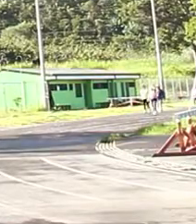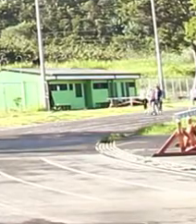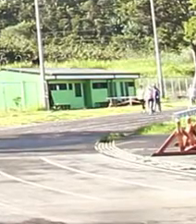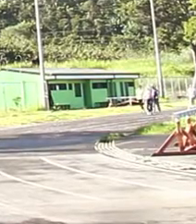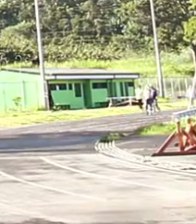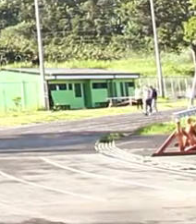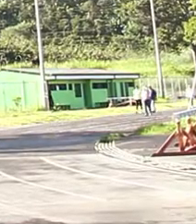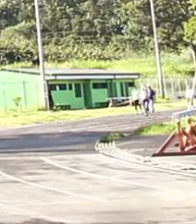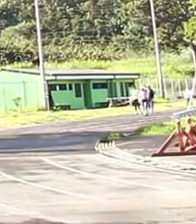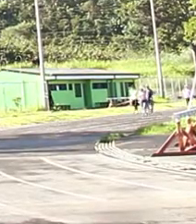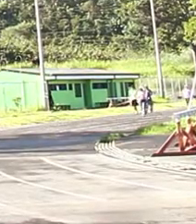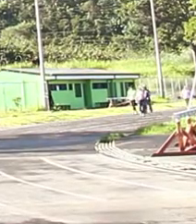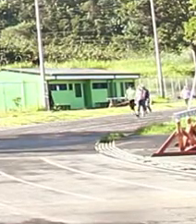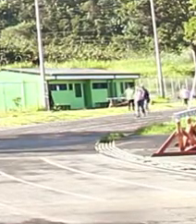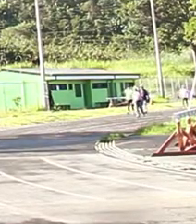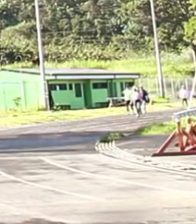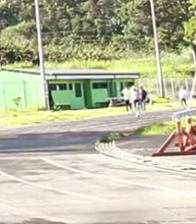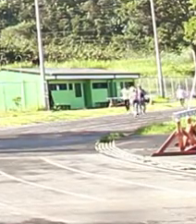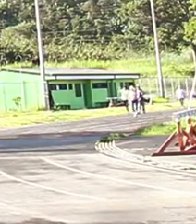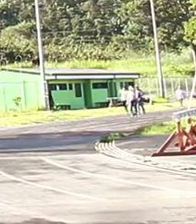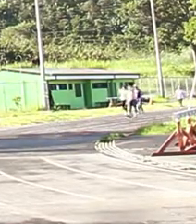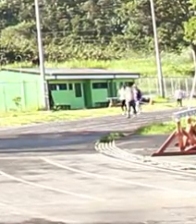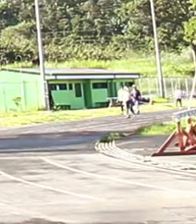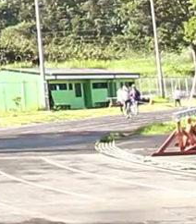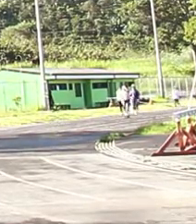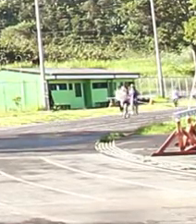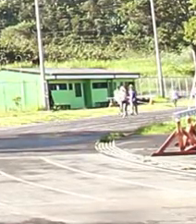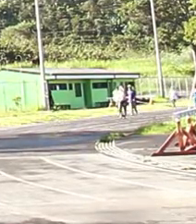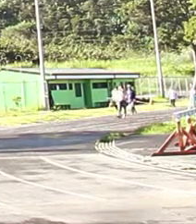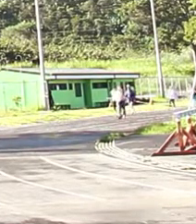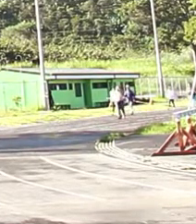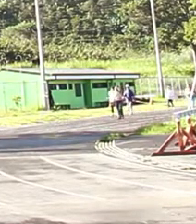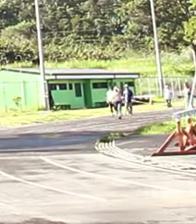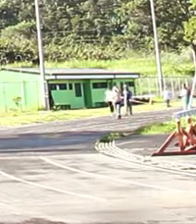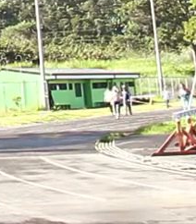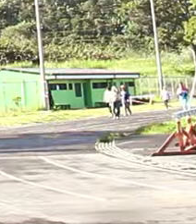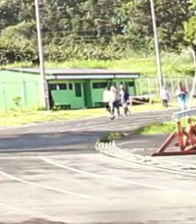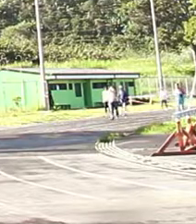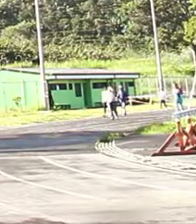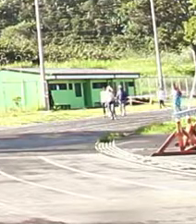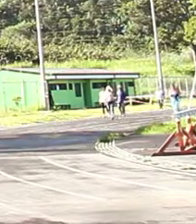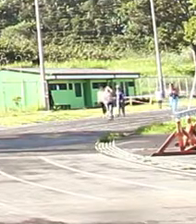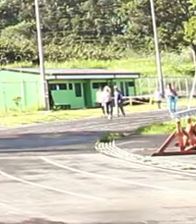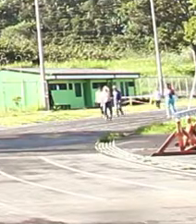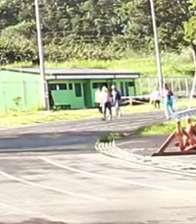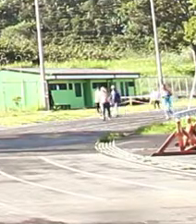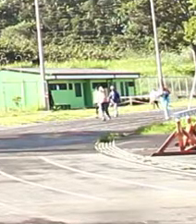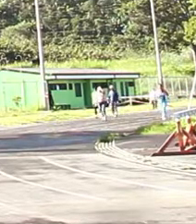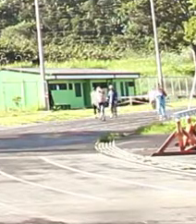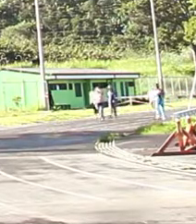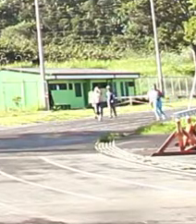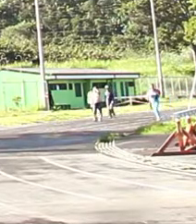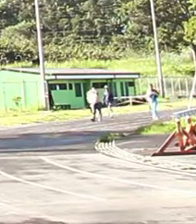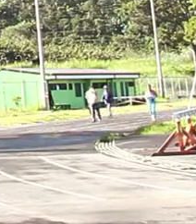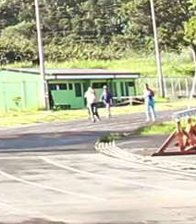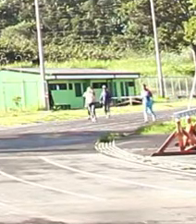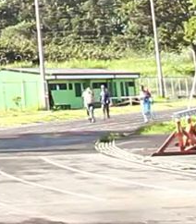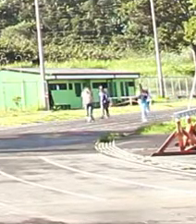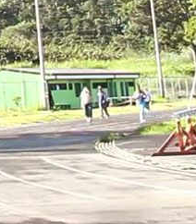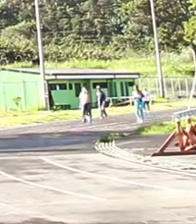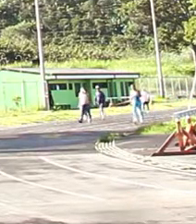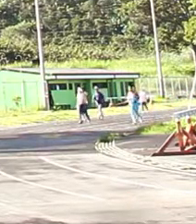Me siento muy bien, físicamente, excelente, mentalmente, mentalmente no sé.